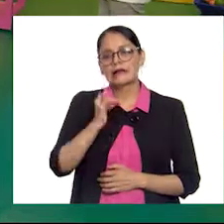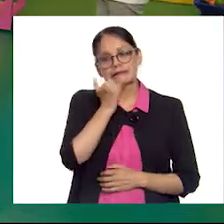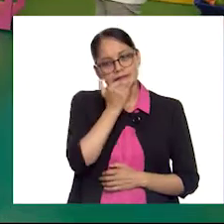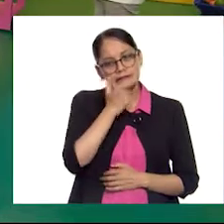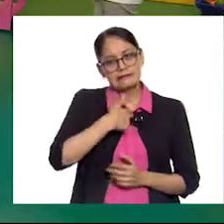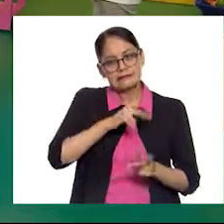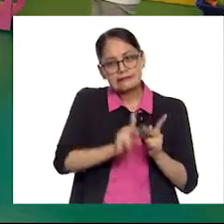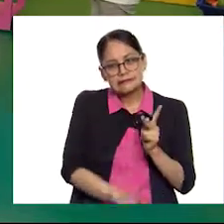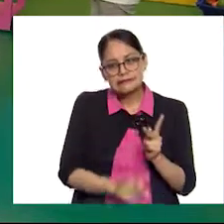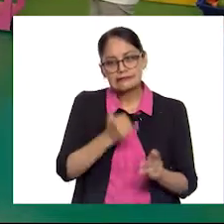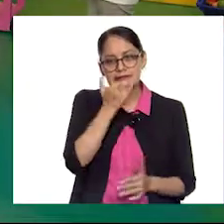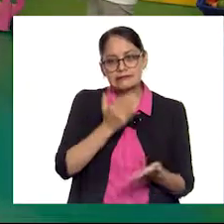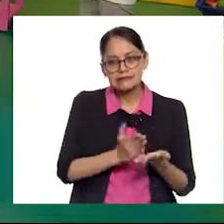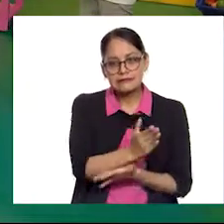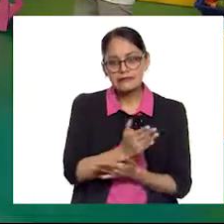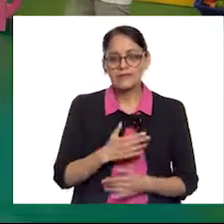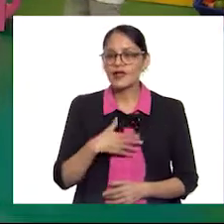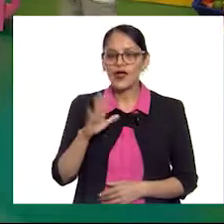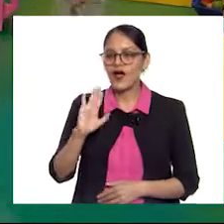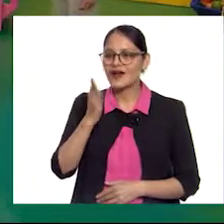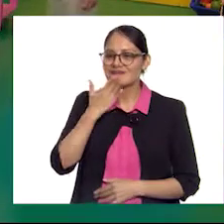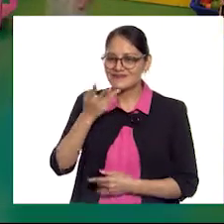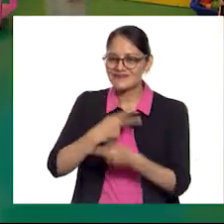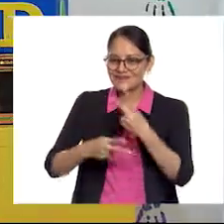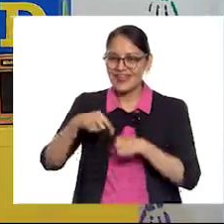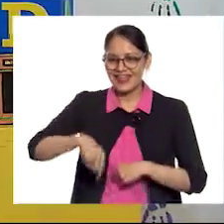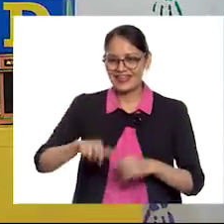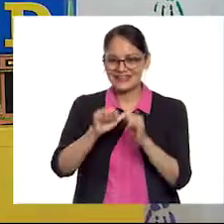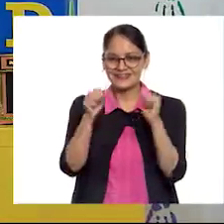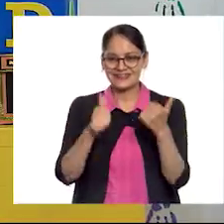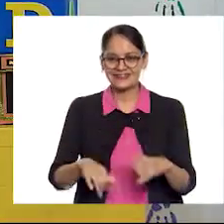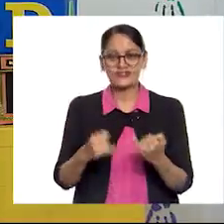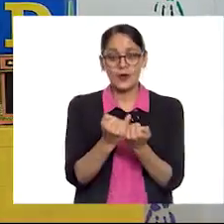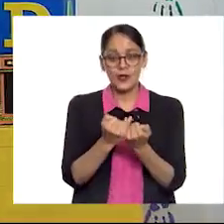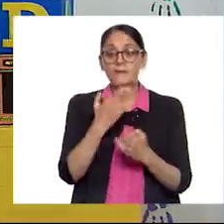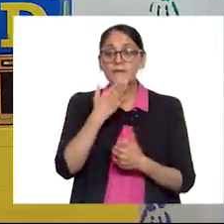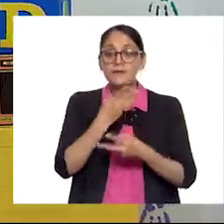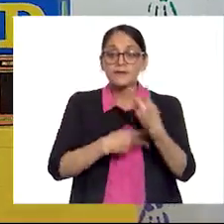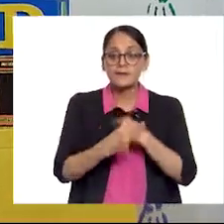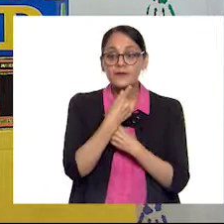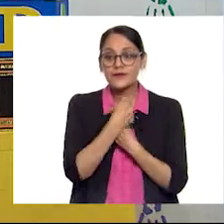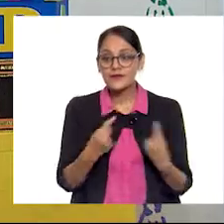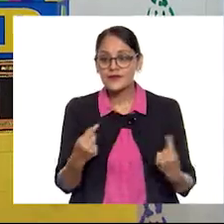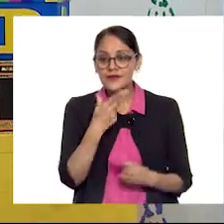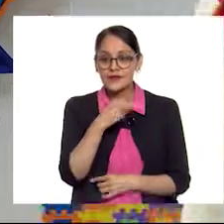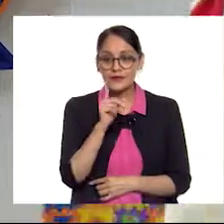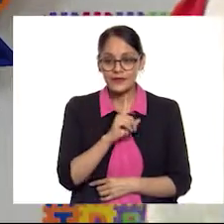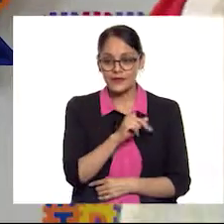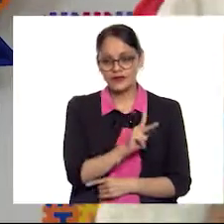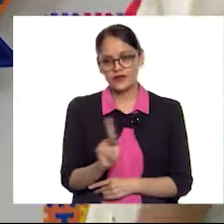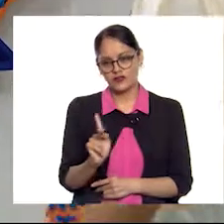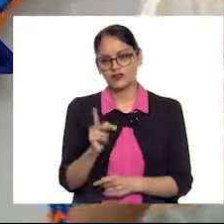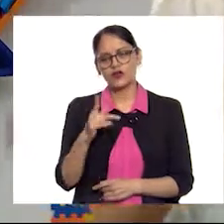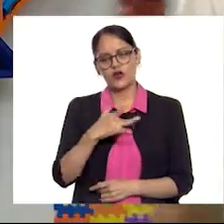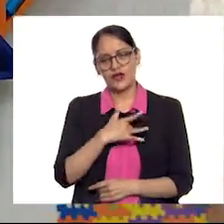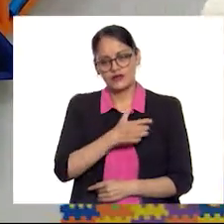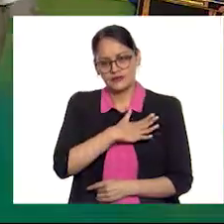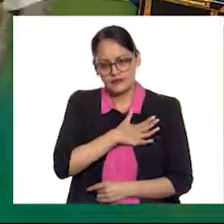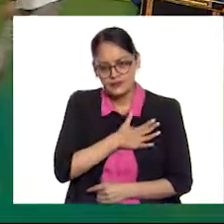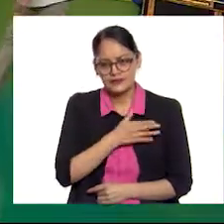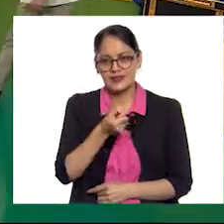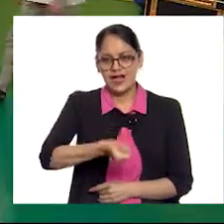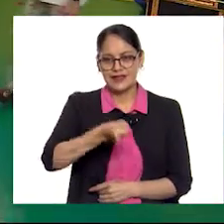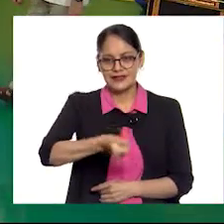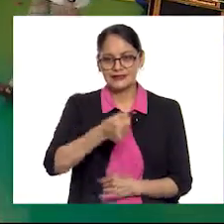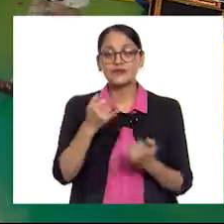interrumpí. Perdóneme, maestro. No, adelante, Pepe. Bienvenido a la clase de artes también. Bienvenidas, niñas y niños, a la clase de artes. Un saludo con el corazón. Un saludo